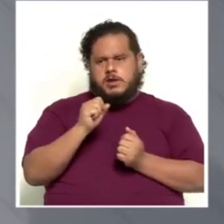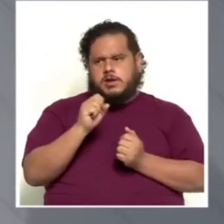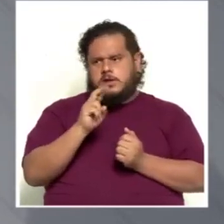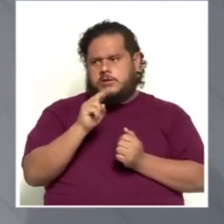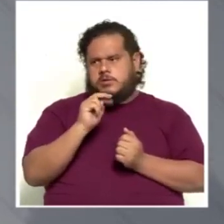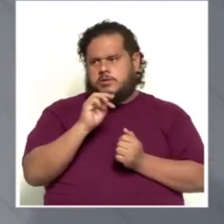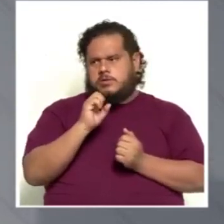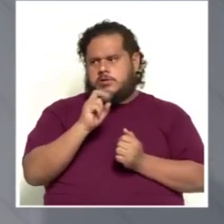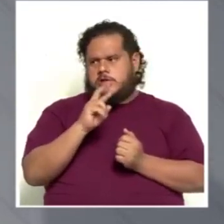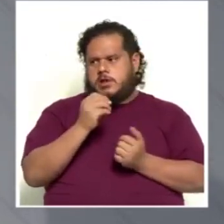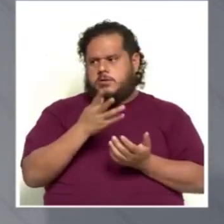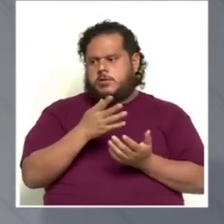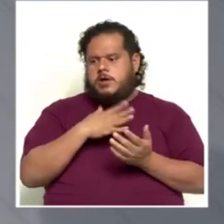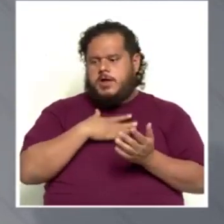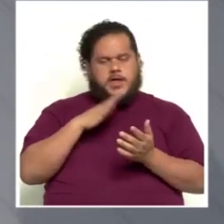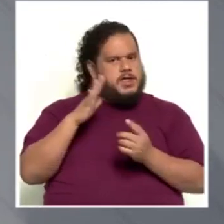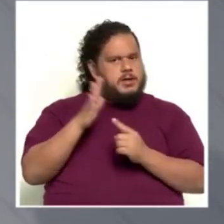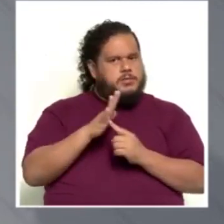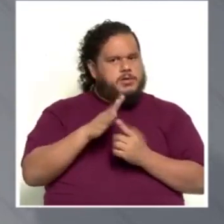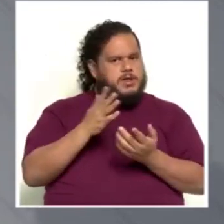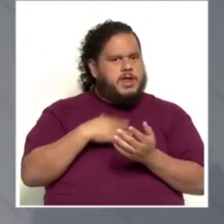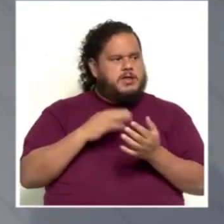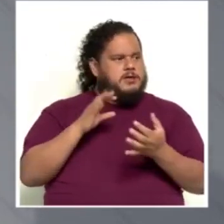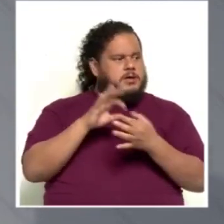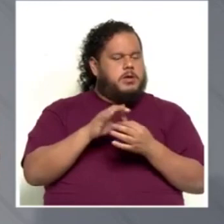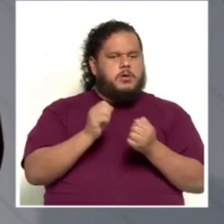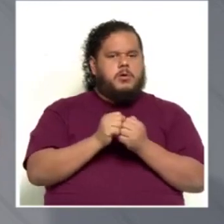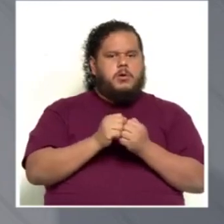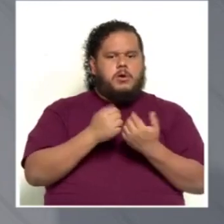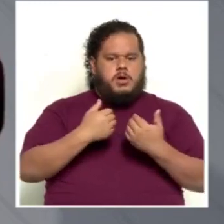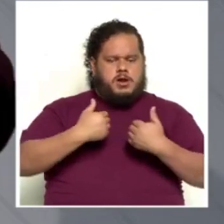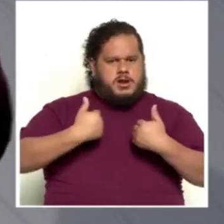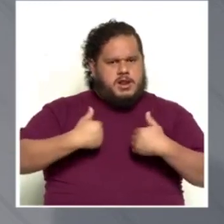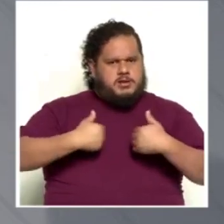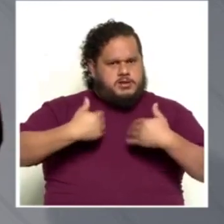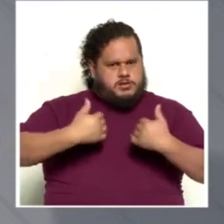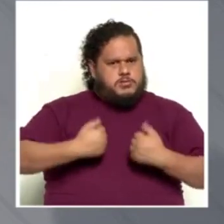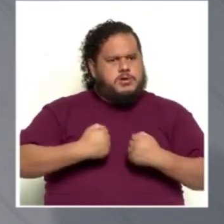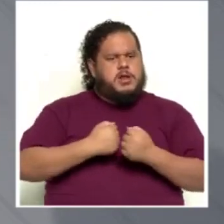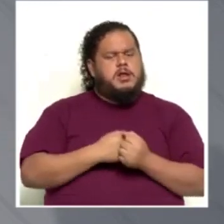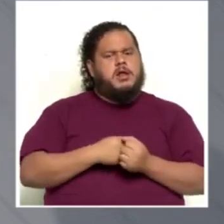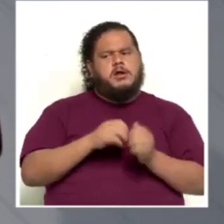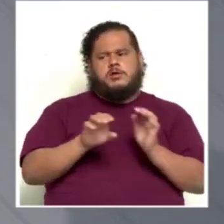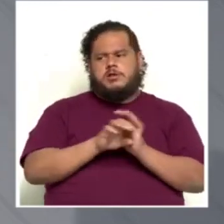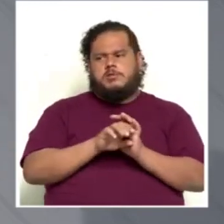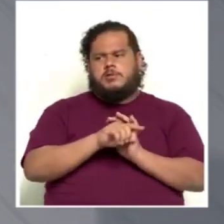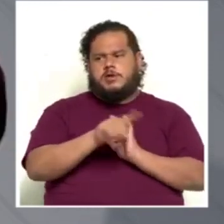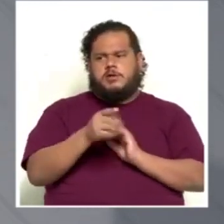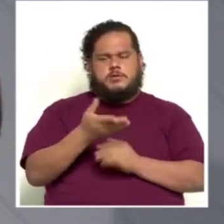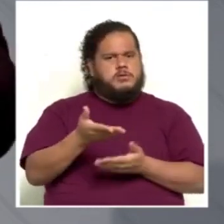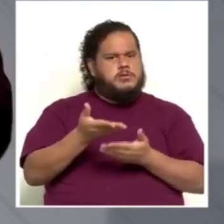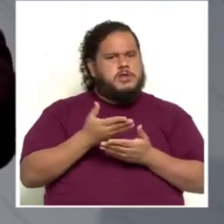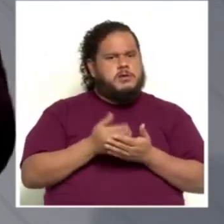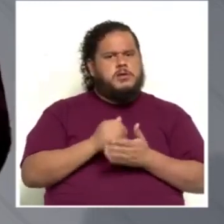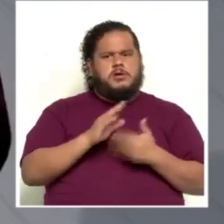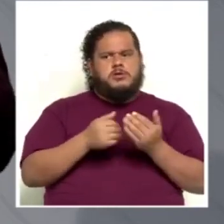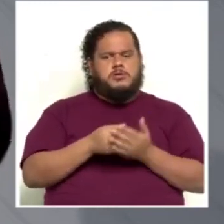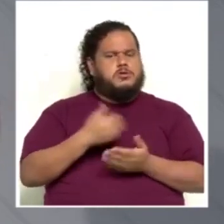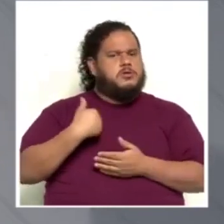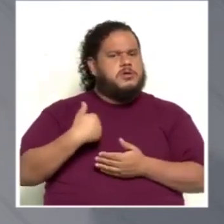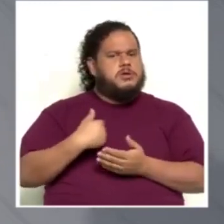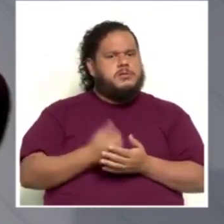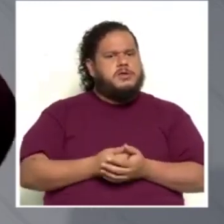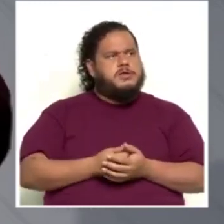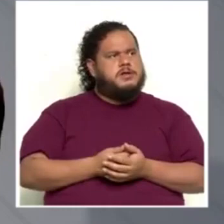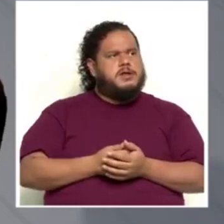sobre el populismo tiene que ver con los rasgos de masculinidad. Los ejemplos que ellos nos daban son todos de varones,